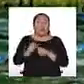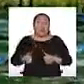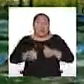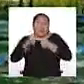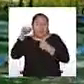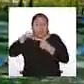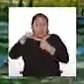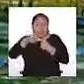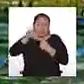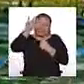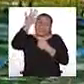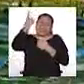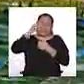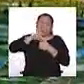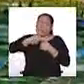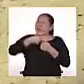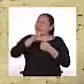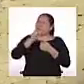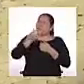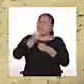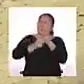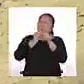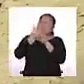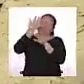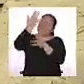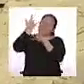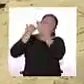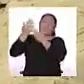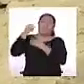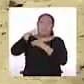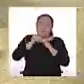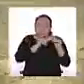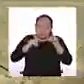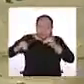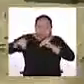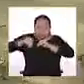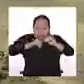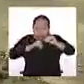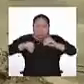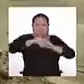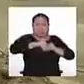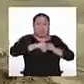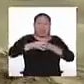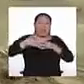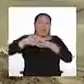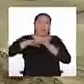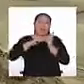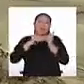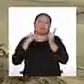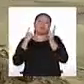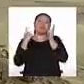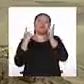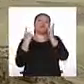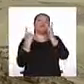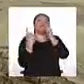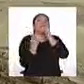esas tierras hace miles de años. Ese panorama cambió muchísimo desde entonces.